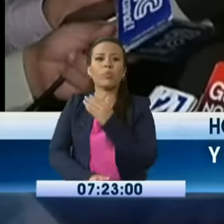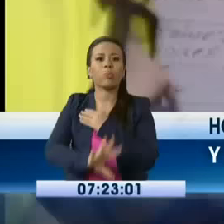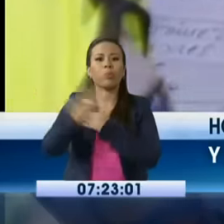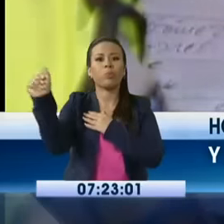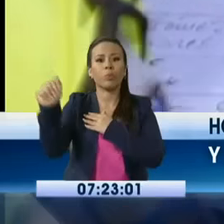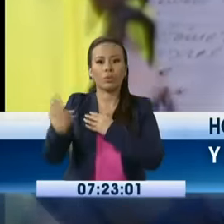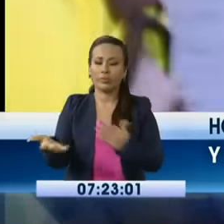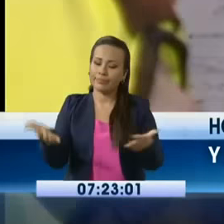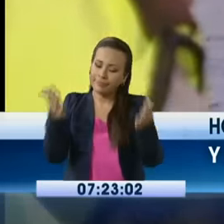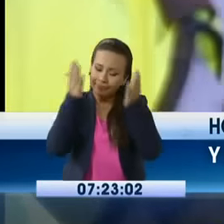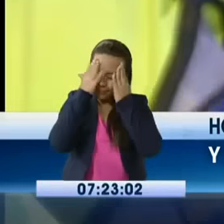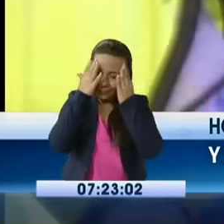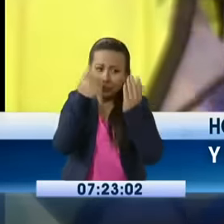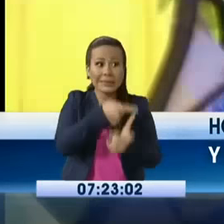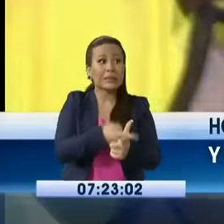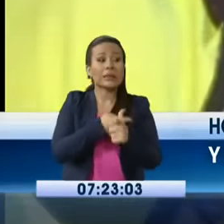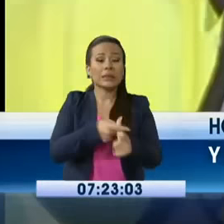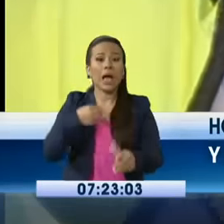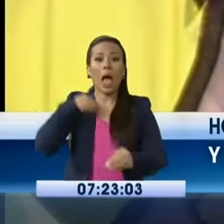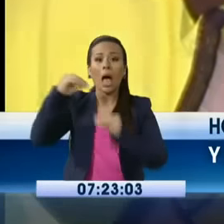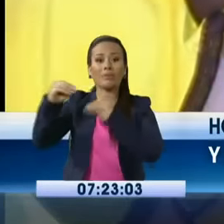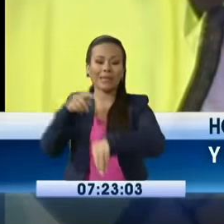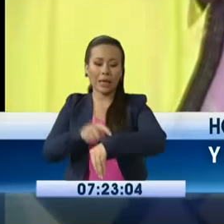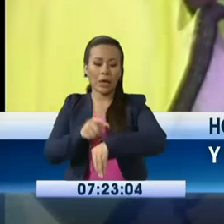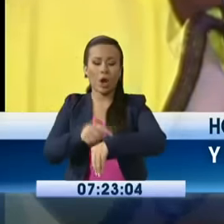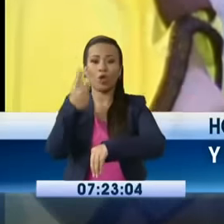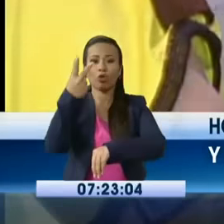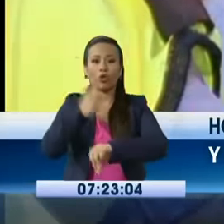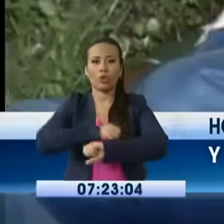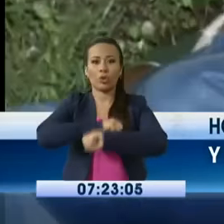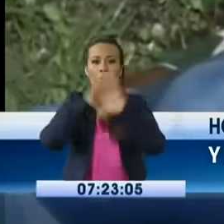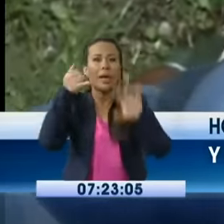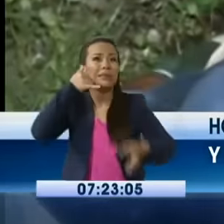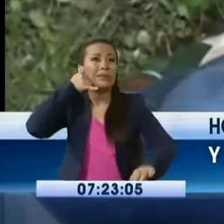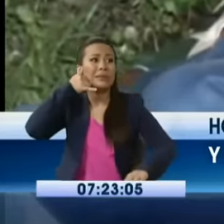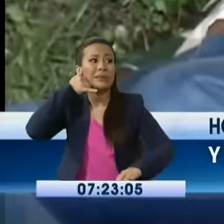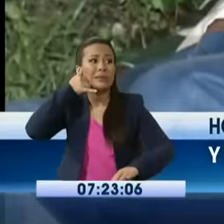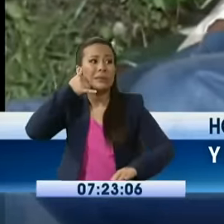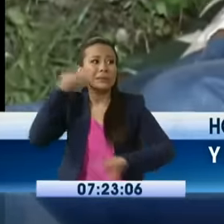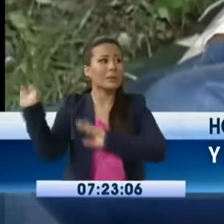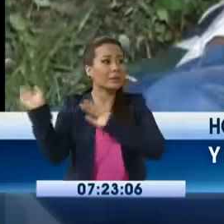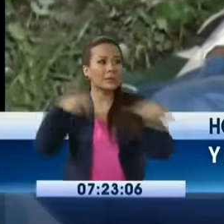suelo. La emergencia fue reportada alrededor de las 2 de la madrugada.